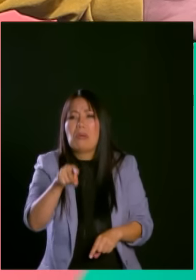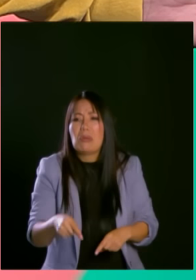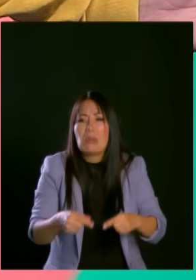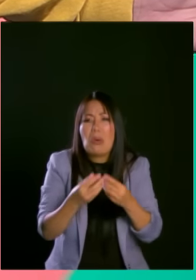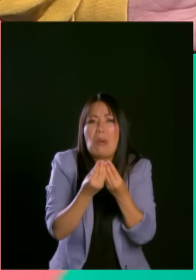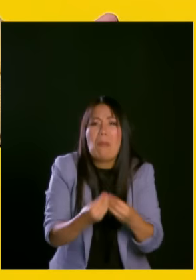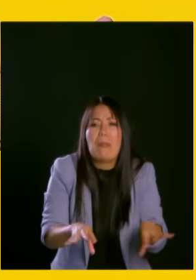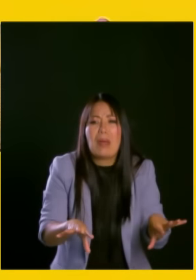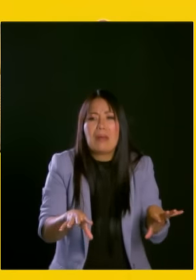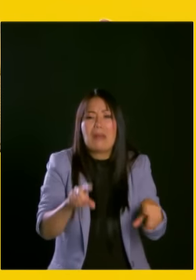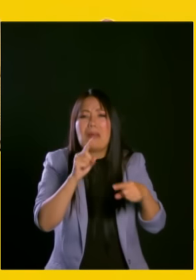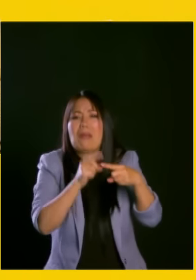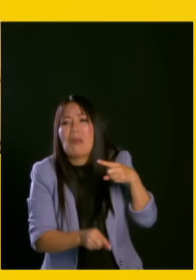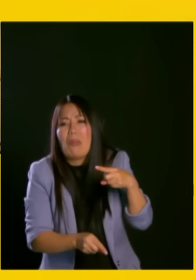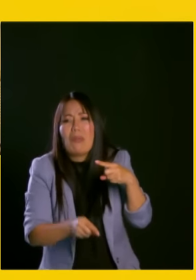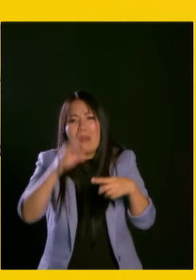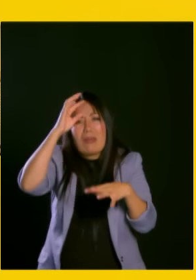1-1, 5.